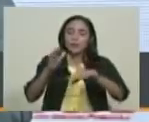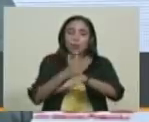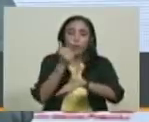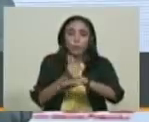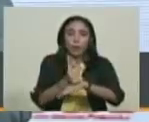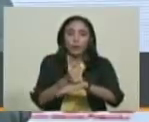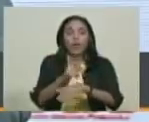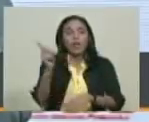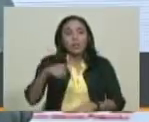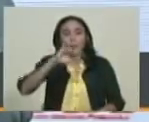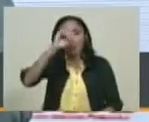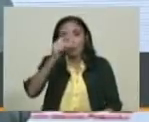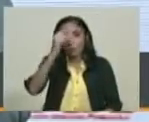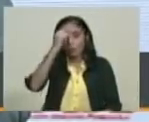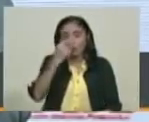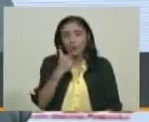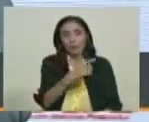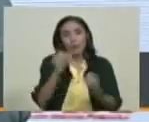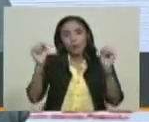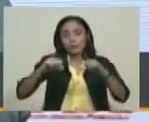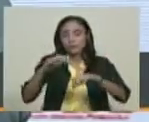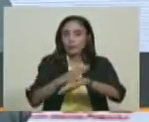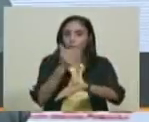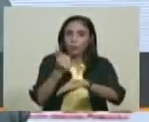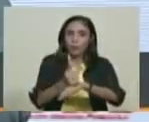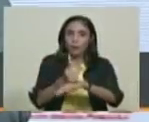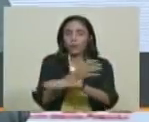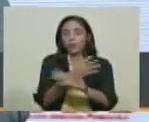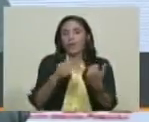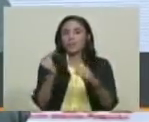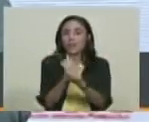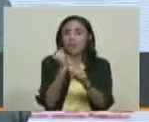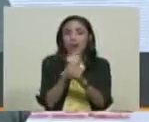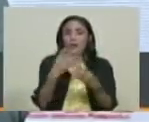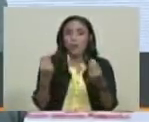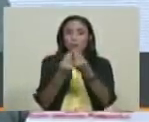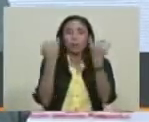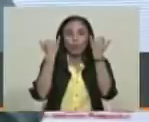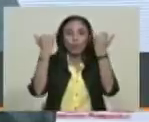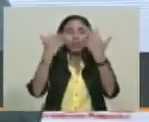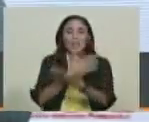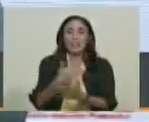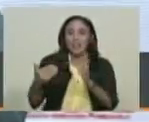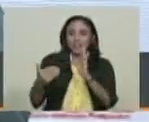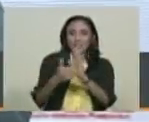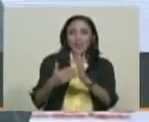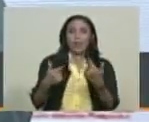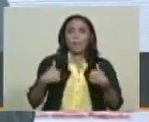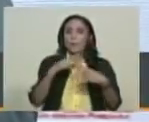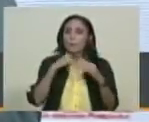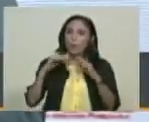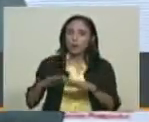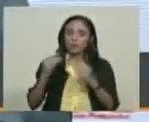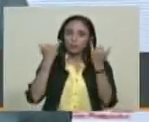del exdiputado Julio Borges como colaboradores directos del atentado.